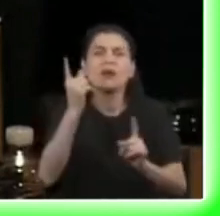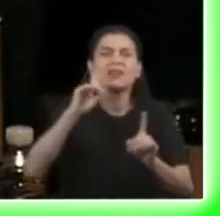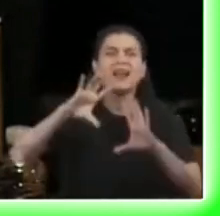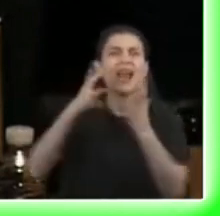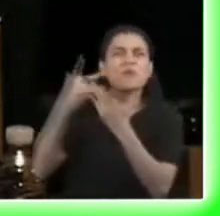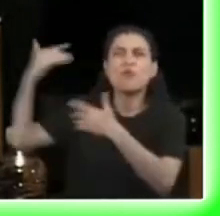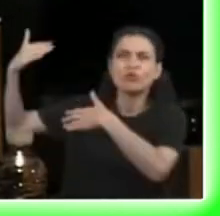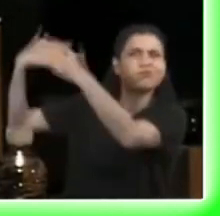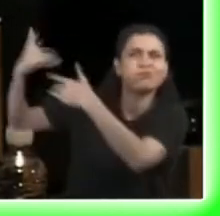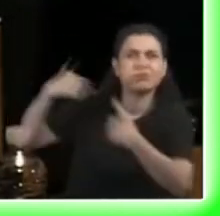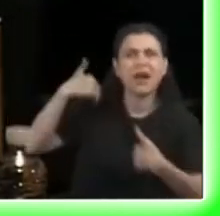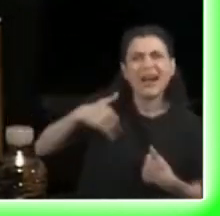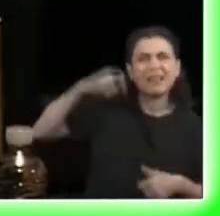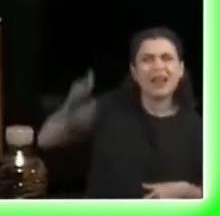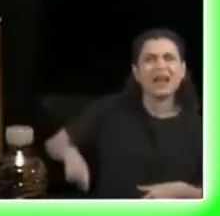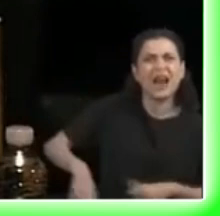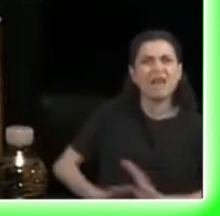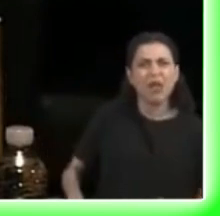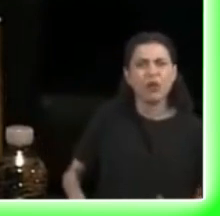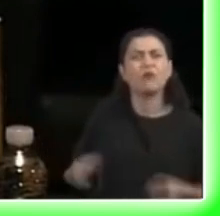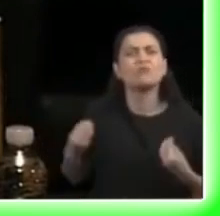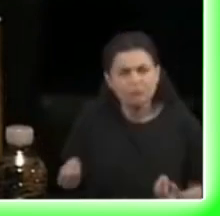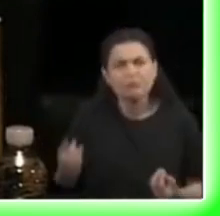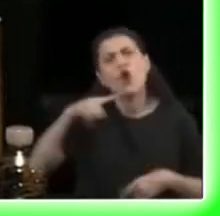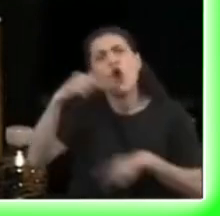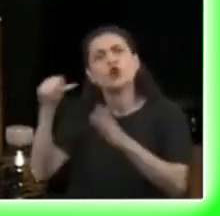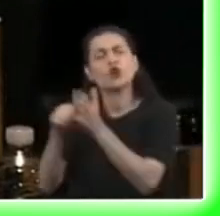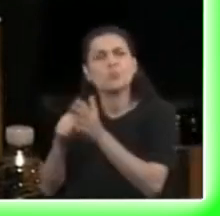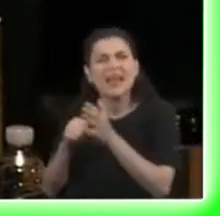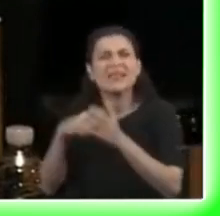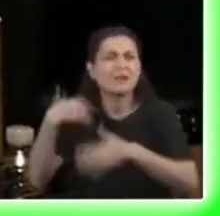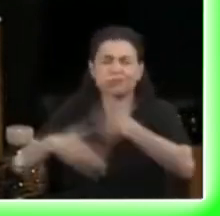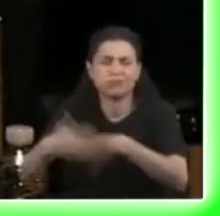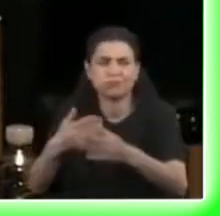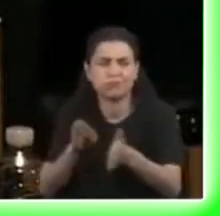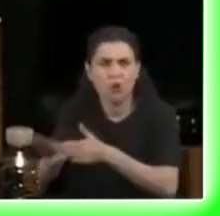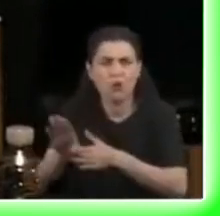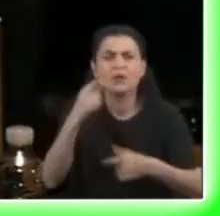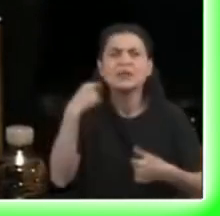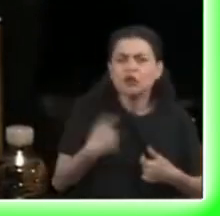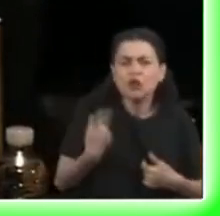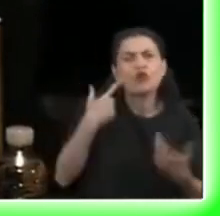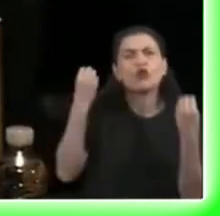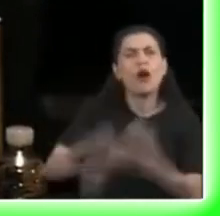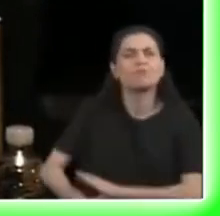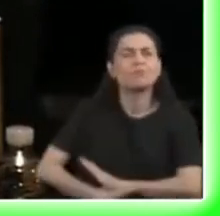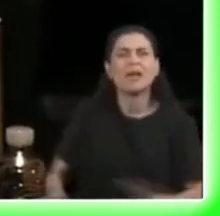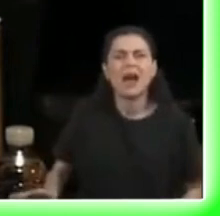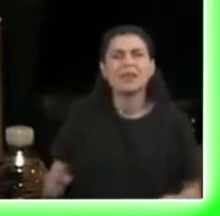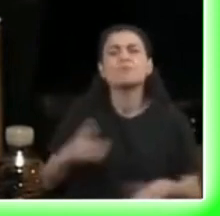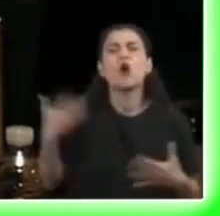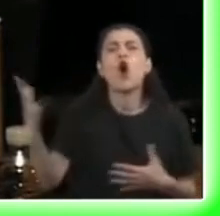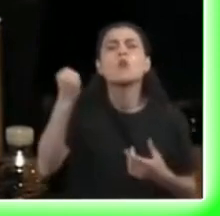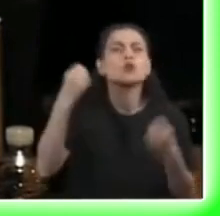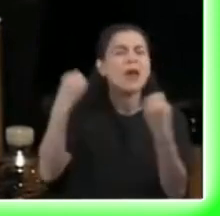que se integraron al sistema global se desarrollaron, nosotros tiramos a la basura la posición de privilegio de la que partíamos, dilapidamos